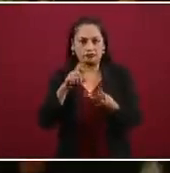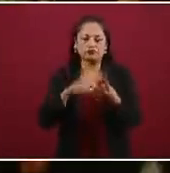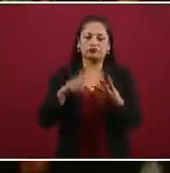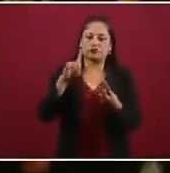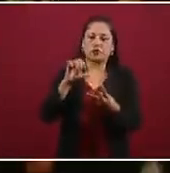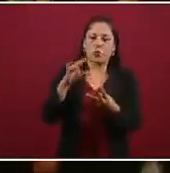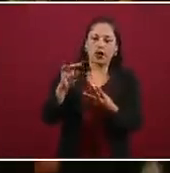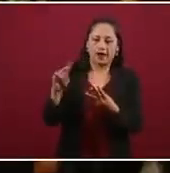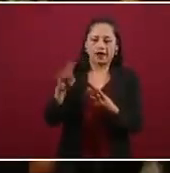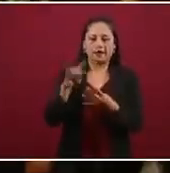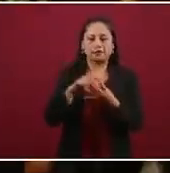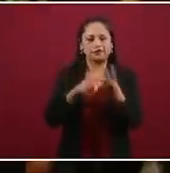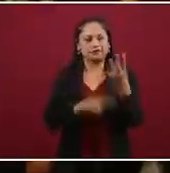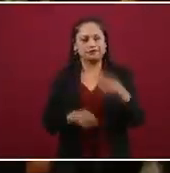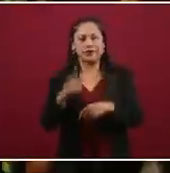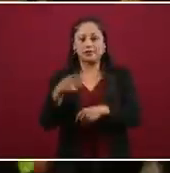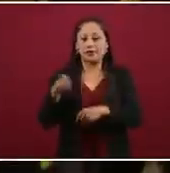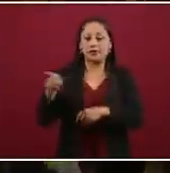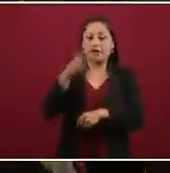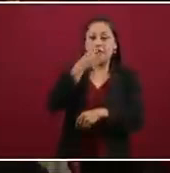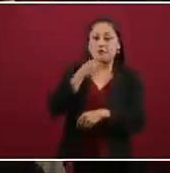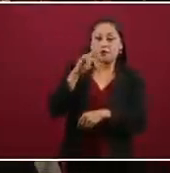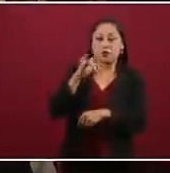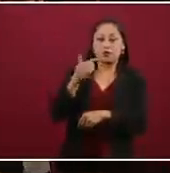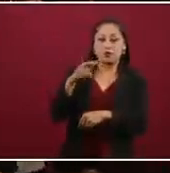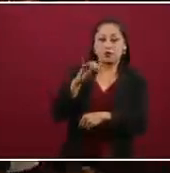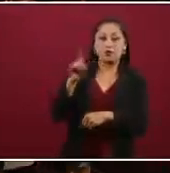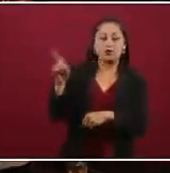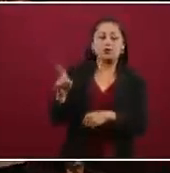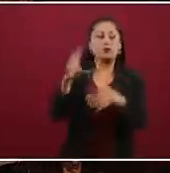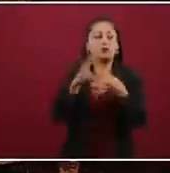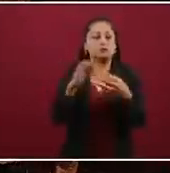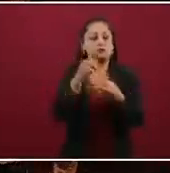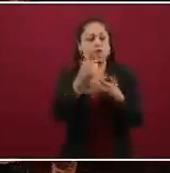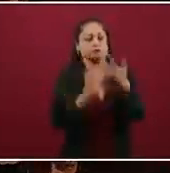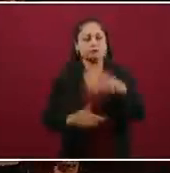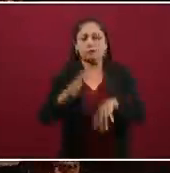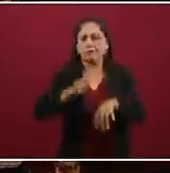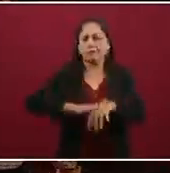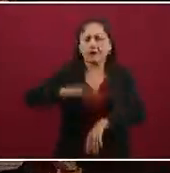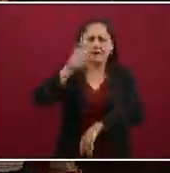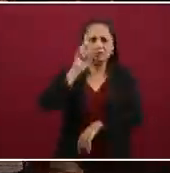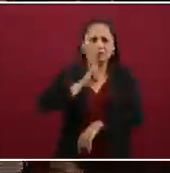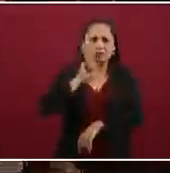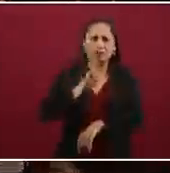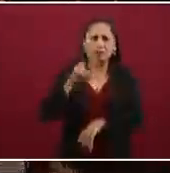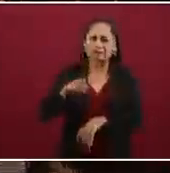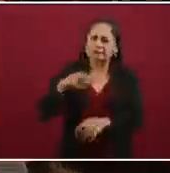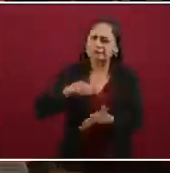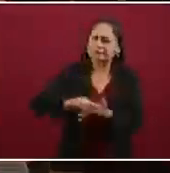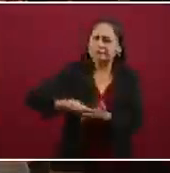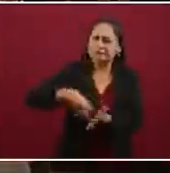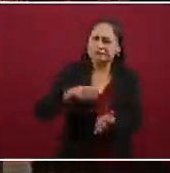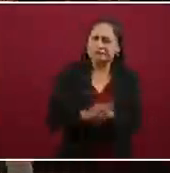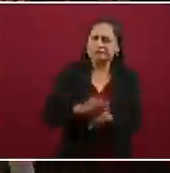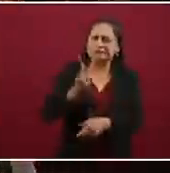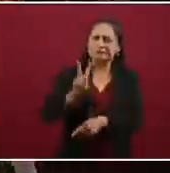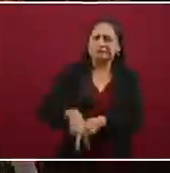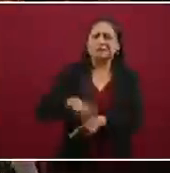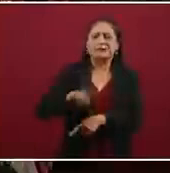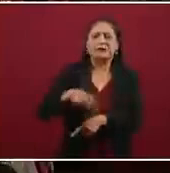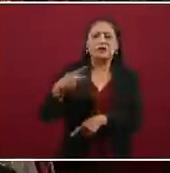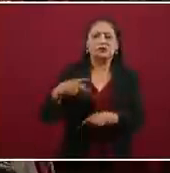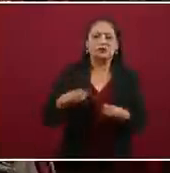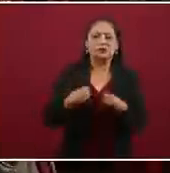que hace Luis González Obregón menciona muchas más y habla de su valentía, de que fueron intrépidas, sacrificaron muchas veces su